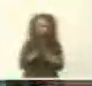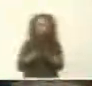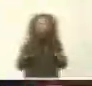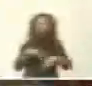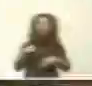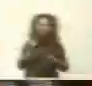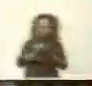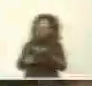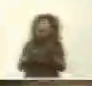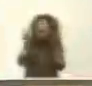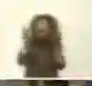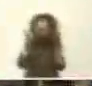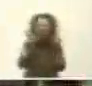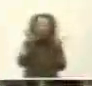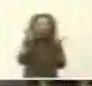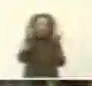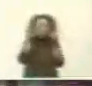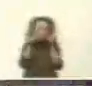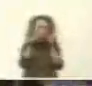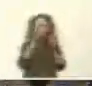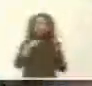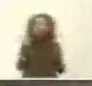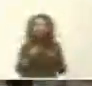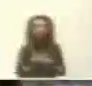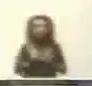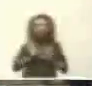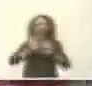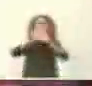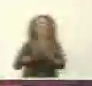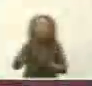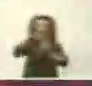lloradas que no me han gustado, a la papelera todo lo he tirado.